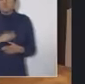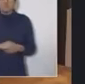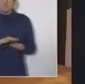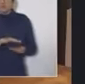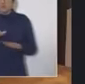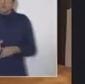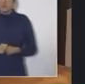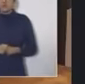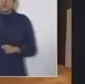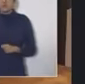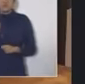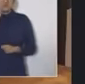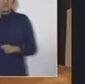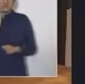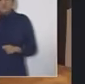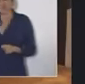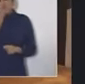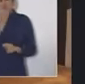respecto a las niñas de tres Pues no sé qué decir